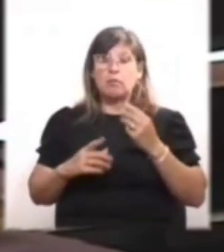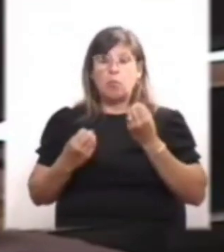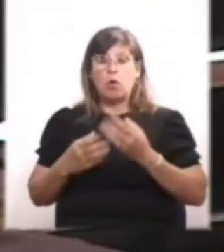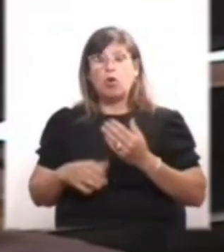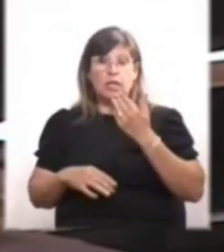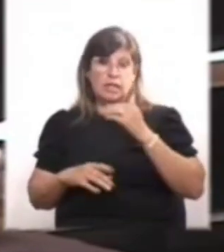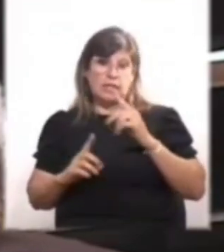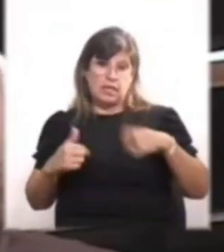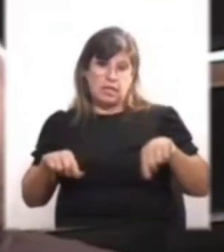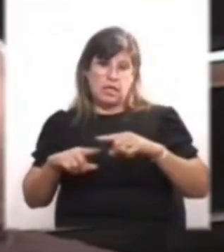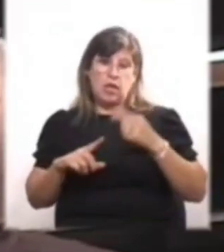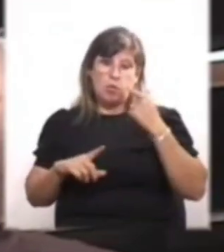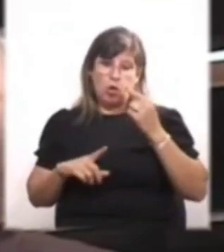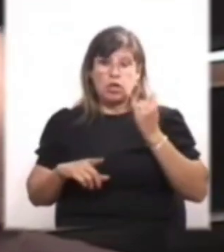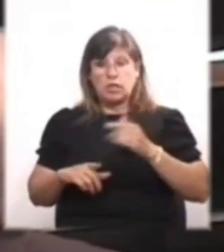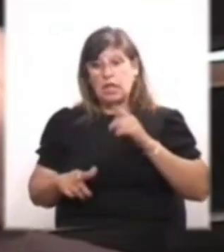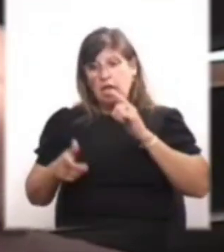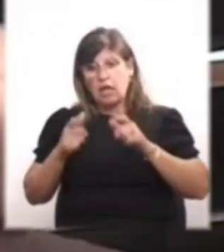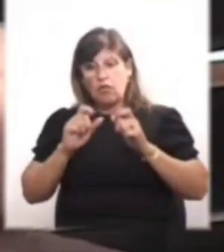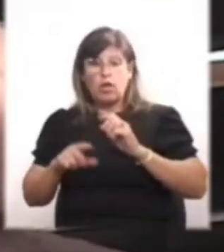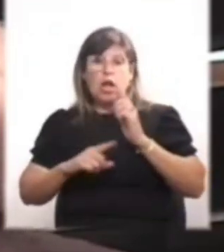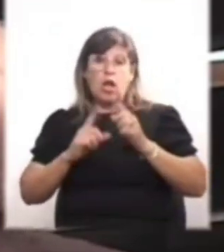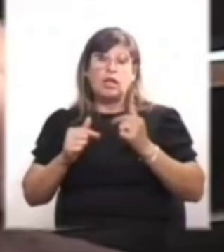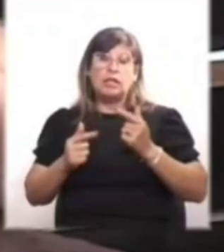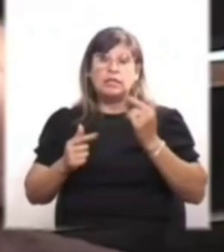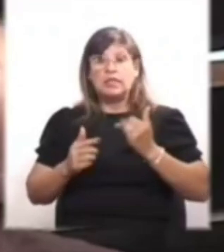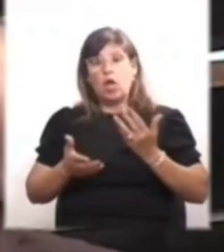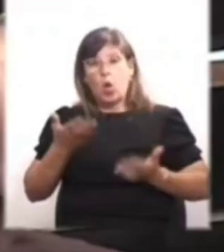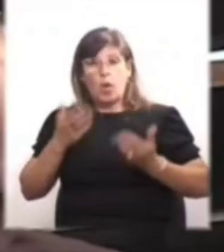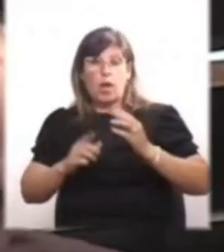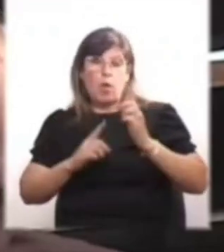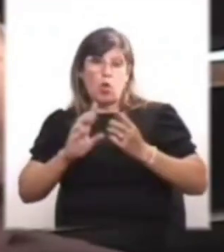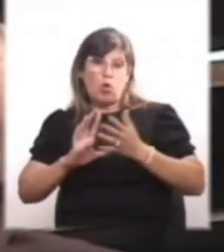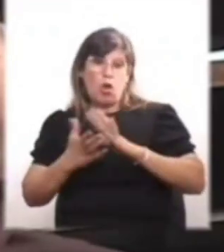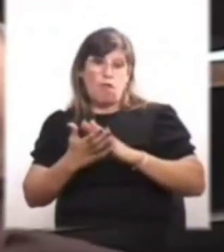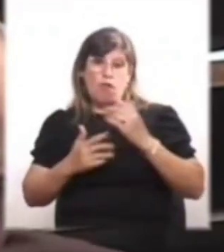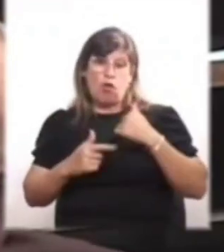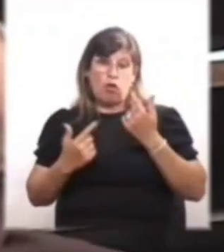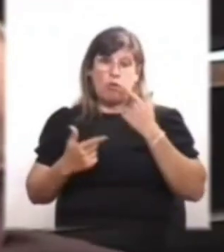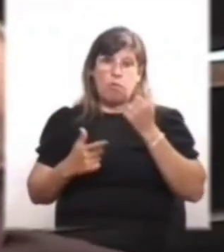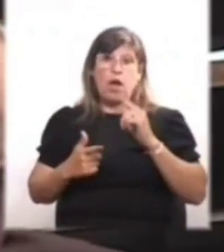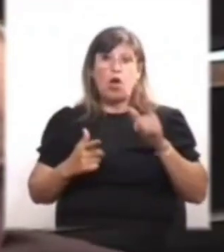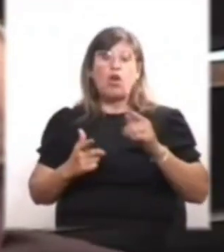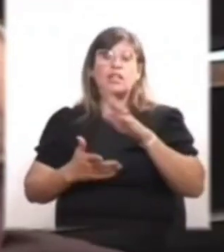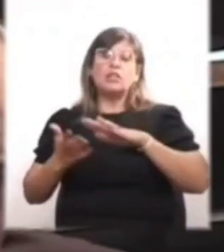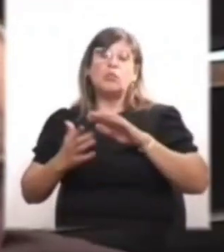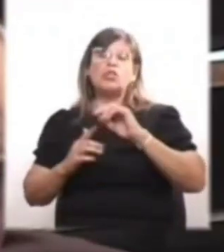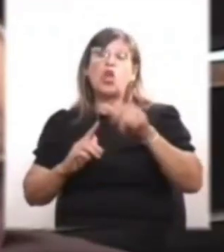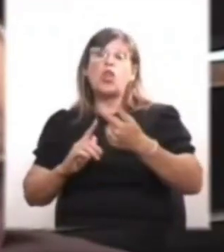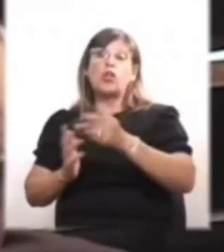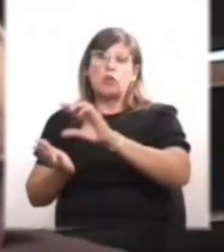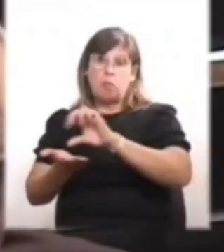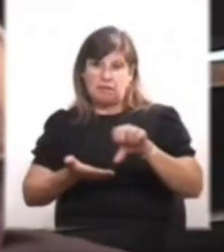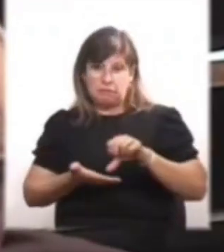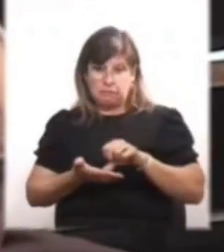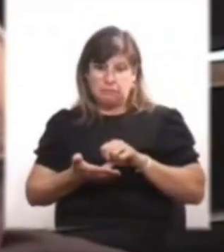que puede tener algunos fundamentos si la comparamos de alguna manera con lo que está sucediendo en otros países,